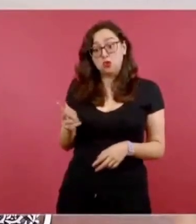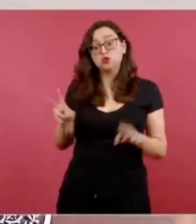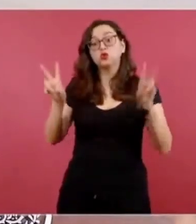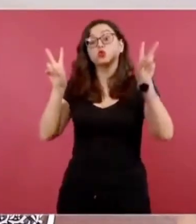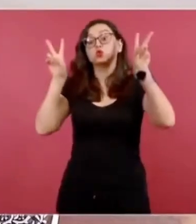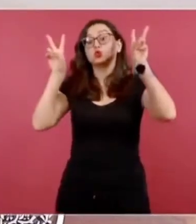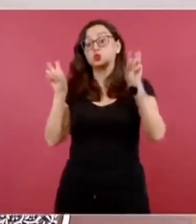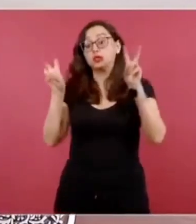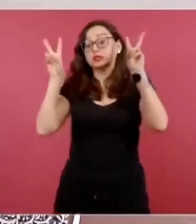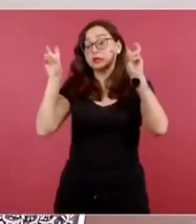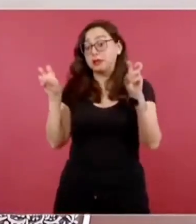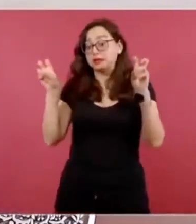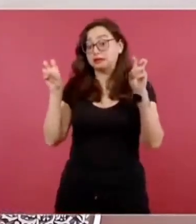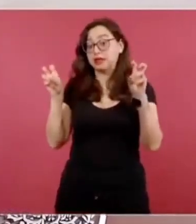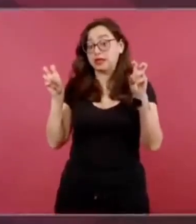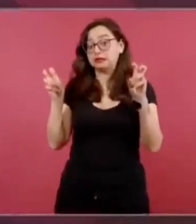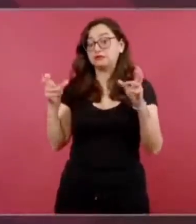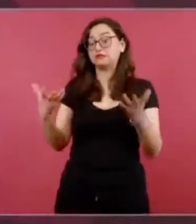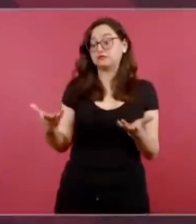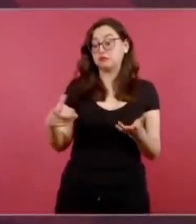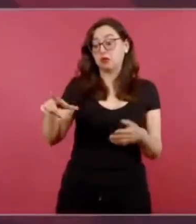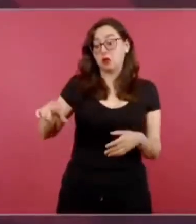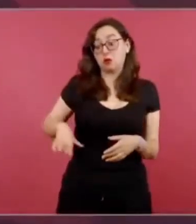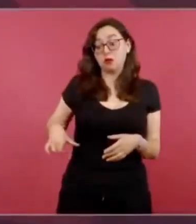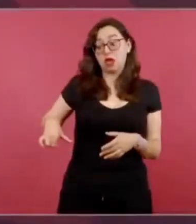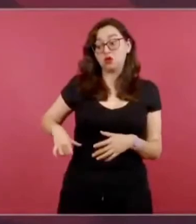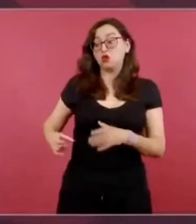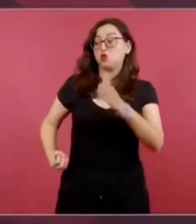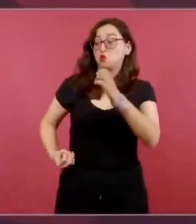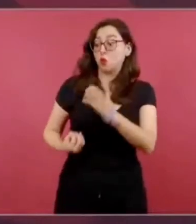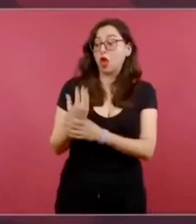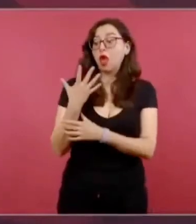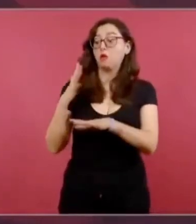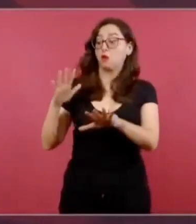él no se prestó